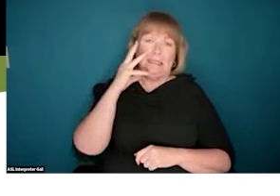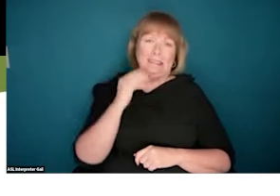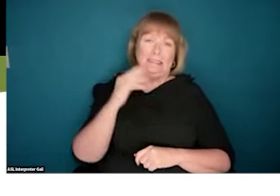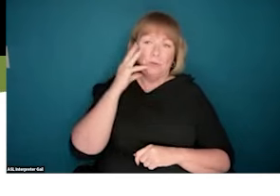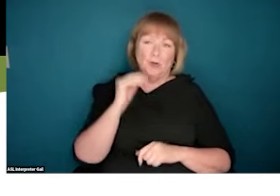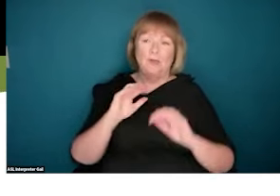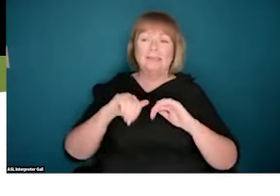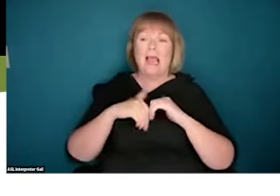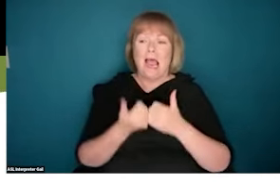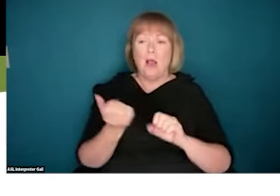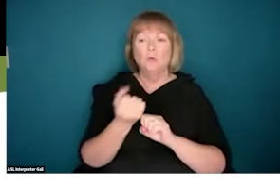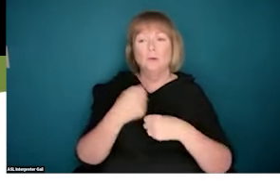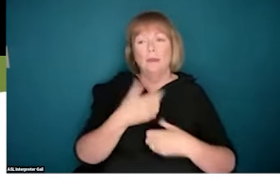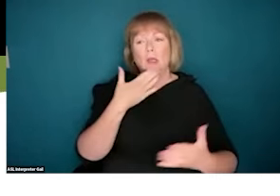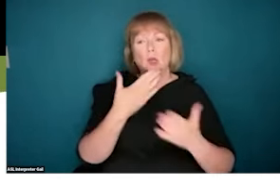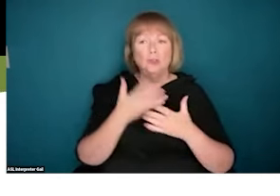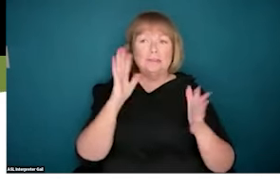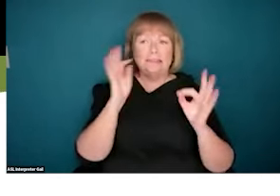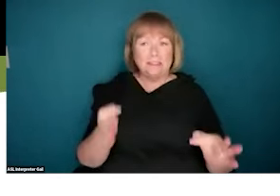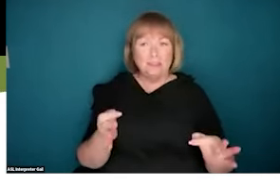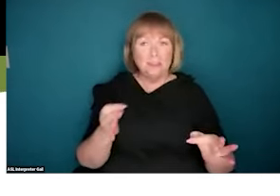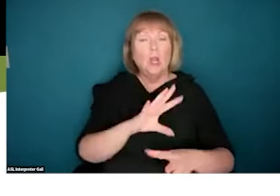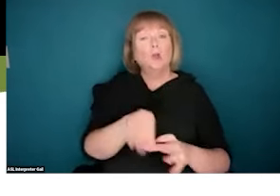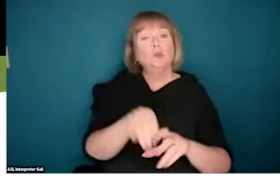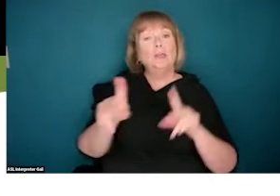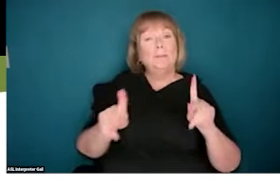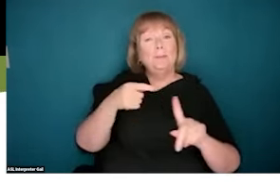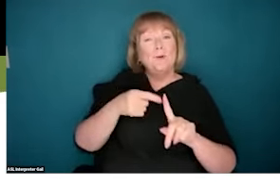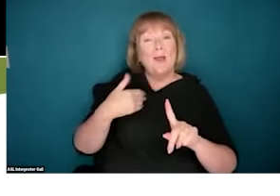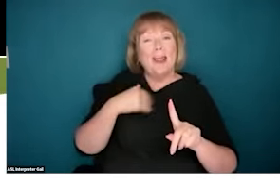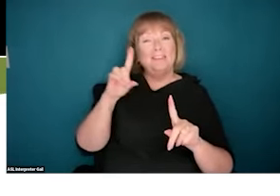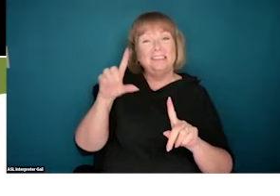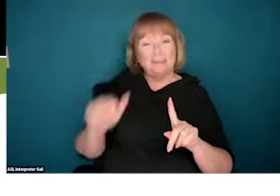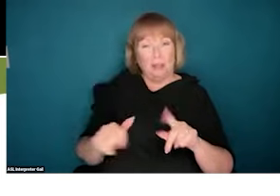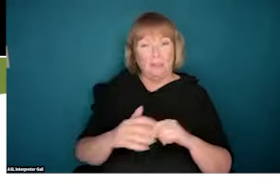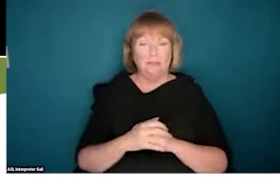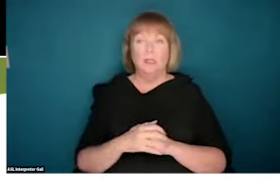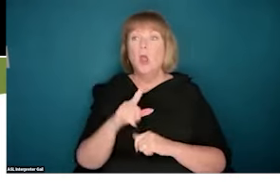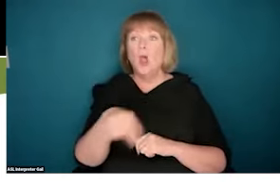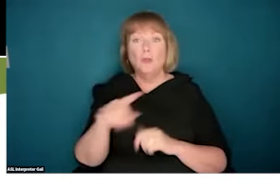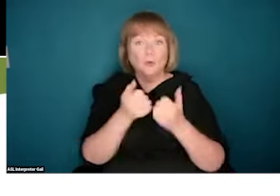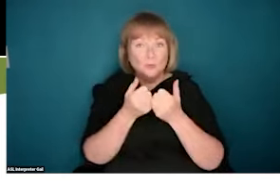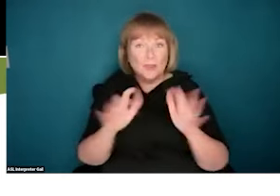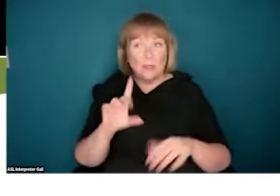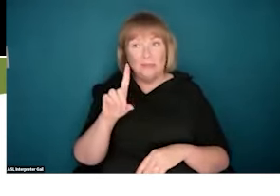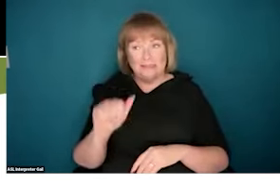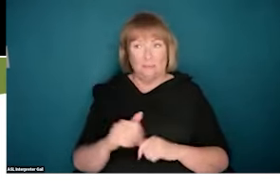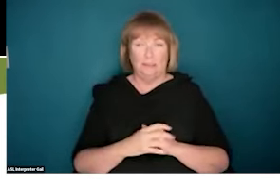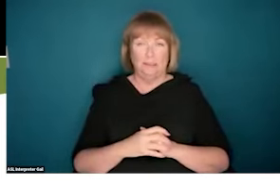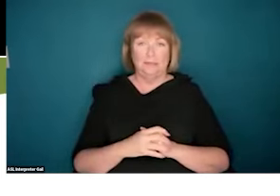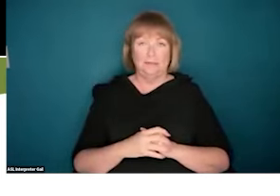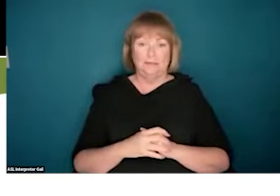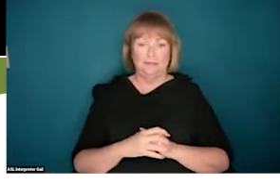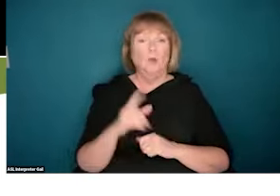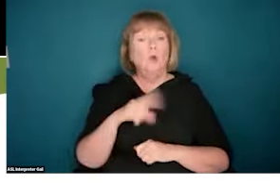mundo necesita experiencia y todos necesitamos experiencia e información, incluyendo las personas con discapacidad, para tomar